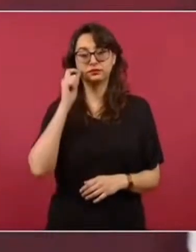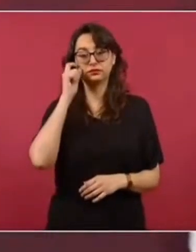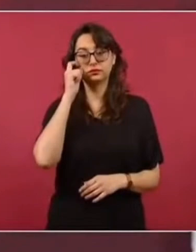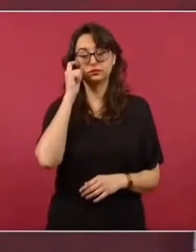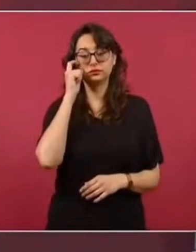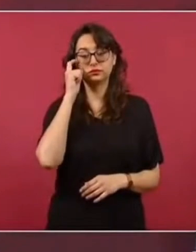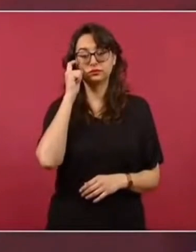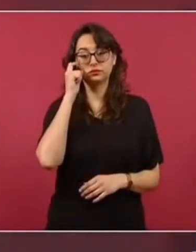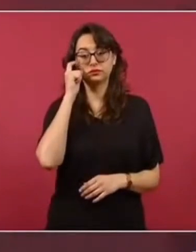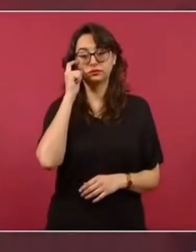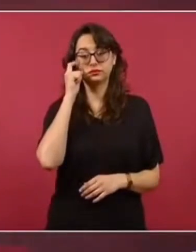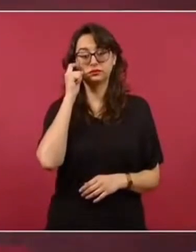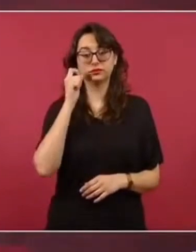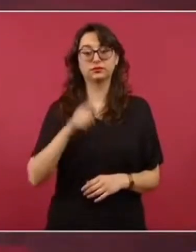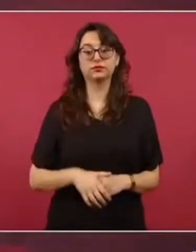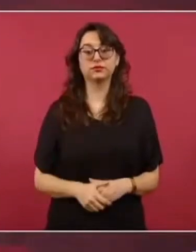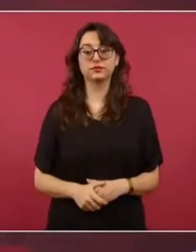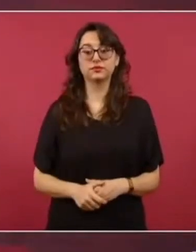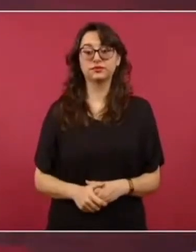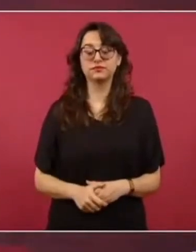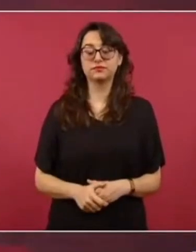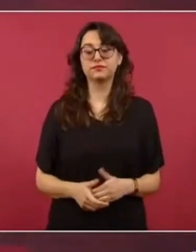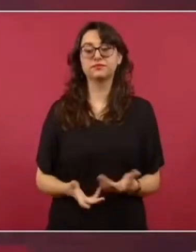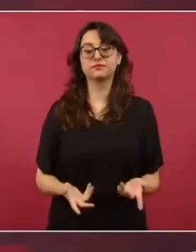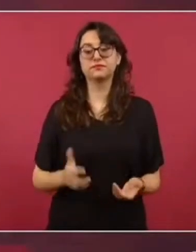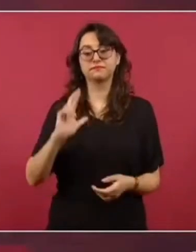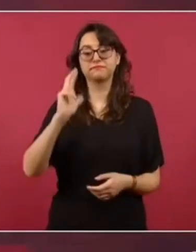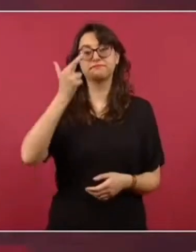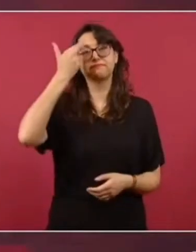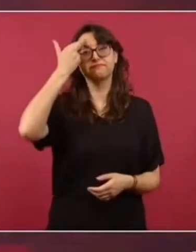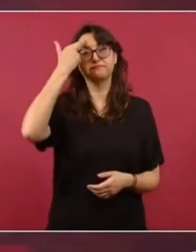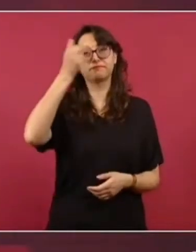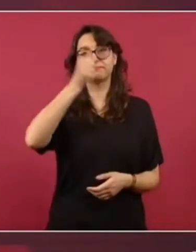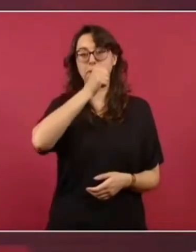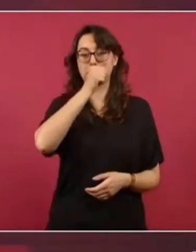como decía Juárez, que ayer estuvimos en Guelatá,